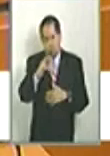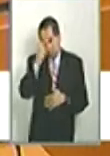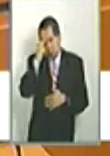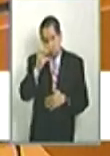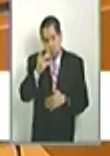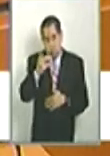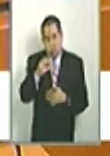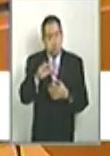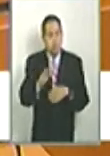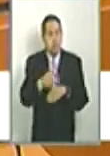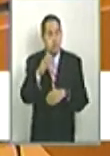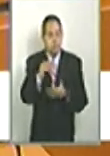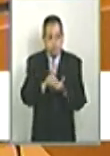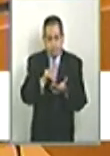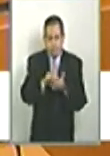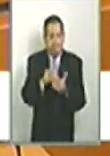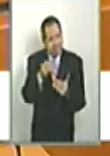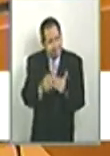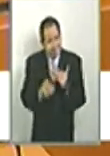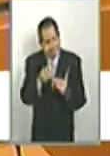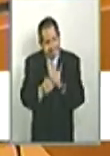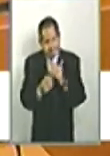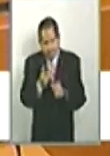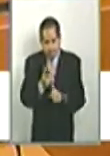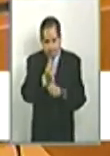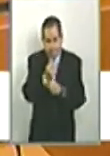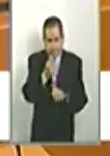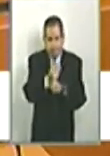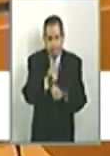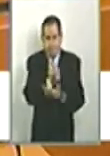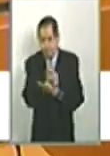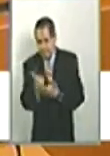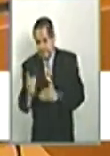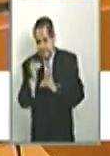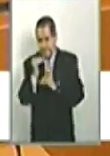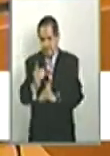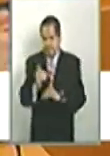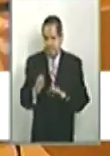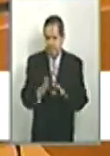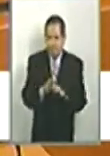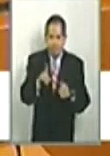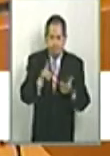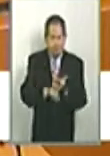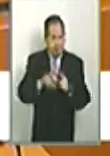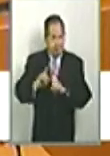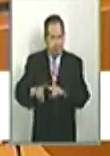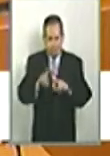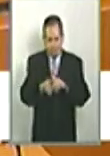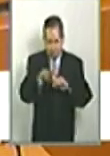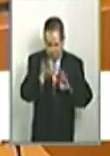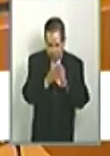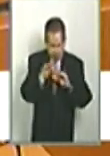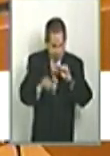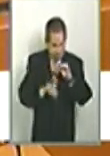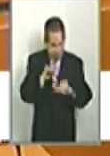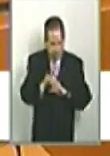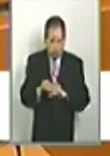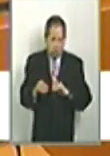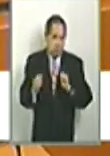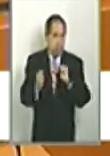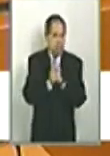porque todavía está pendiente en materia de salarios mínimos todo lo que tendría que ir de la